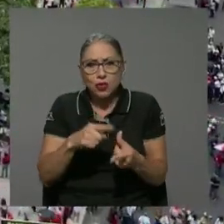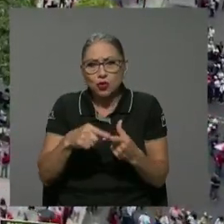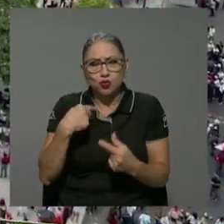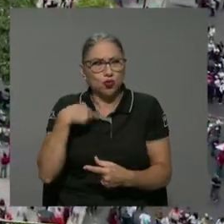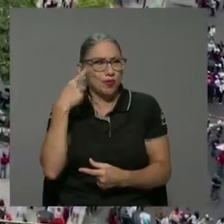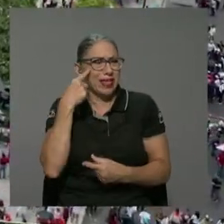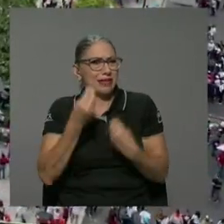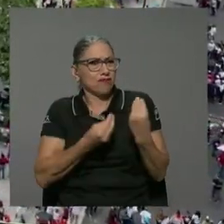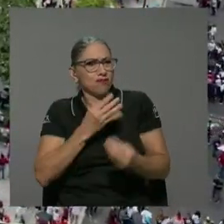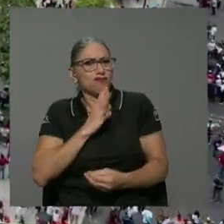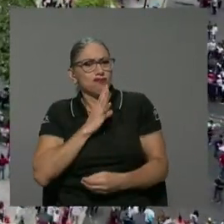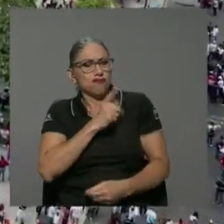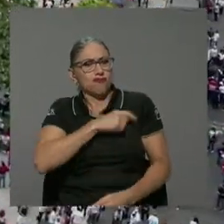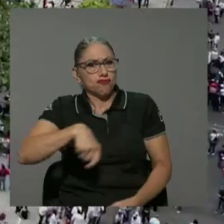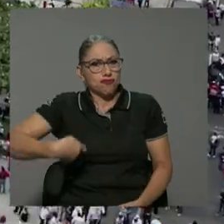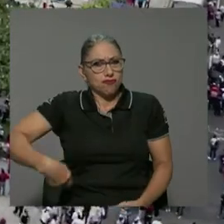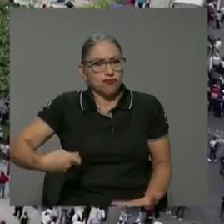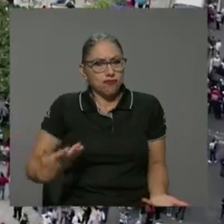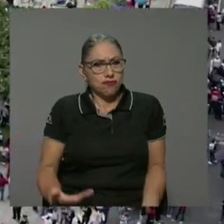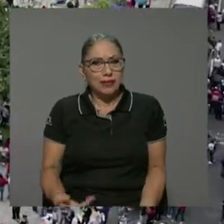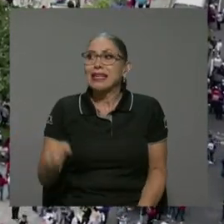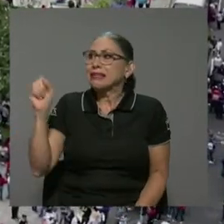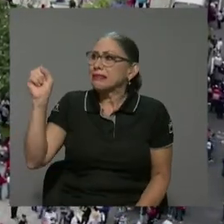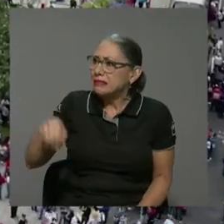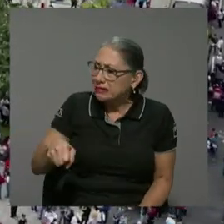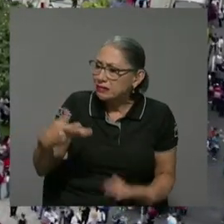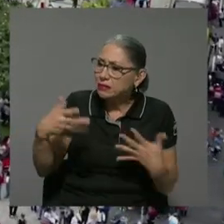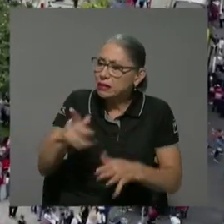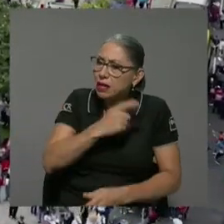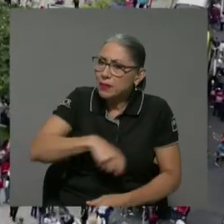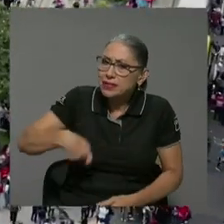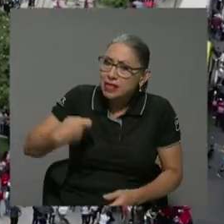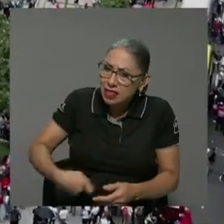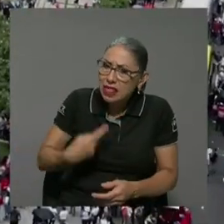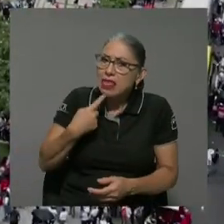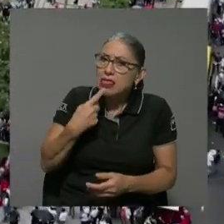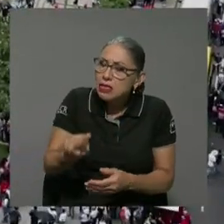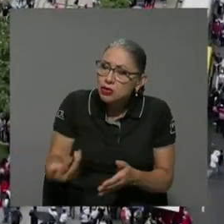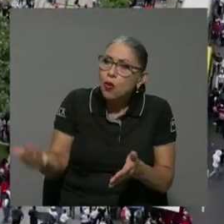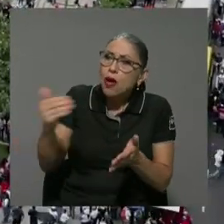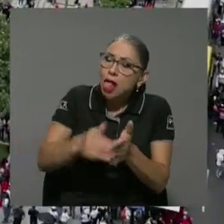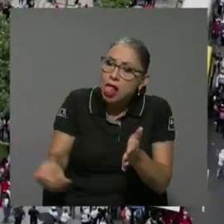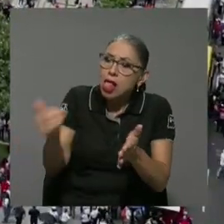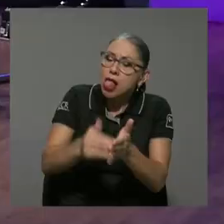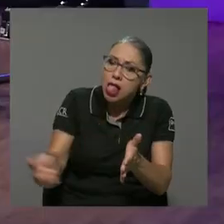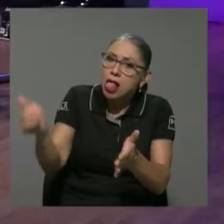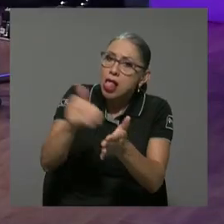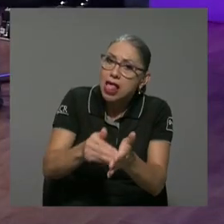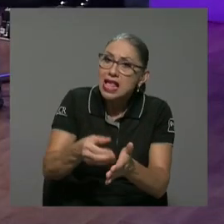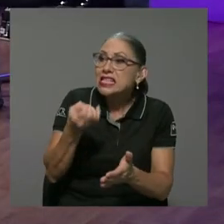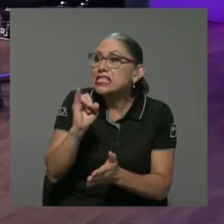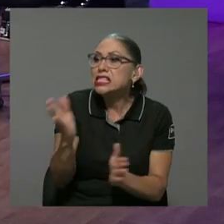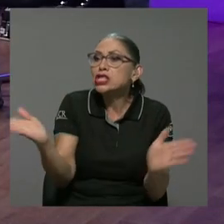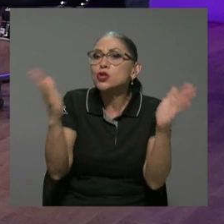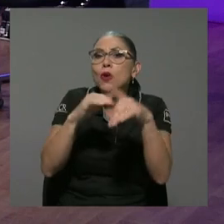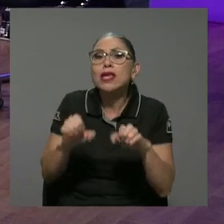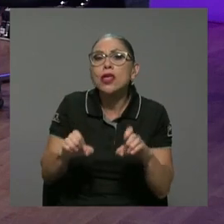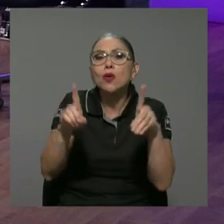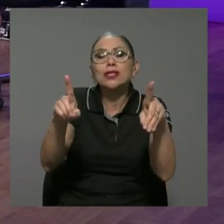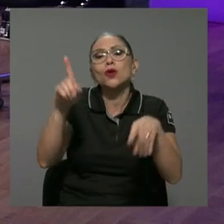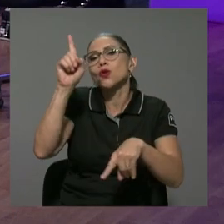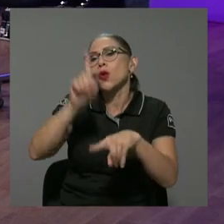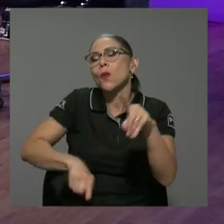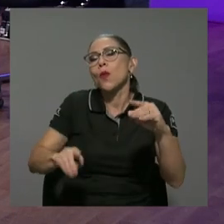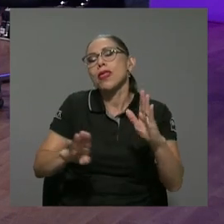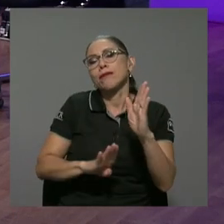es decir, el presidente ha dicho reiteradas veces que sin educación no se llega muy lejos. Digamos, una frase que